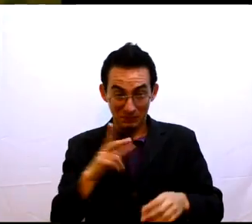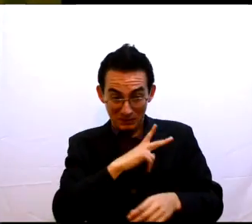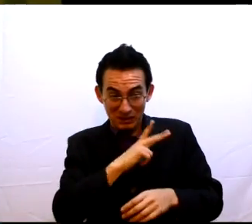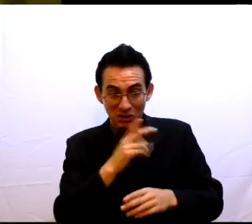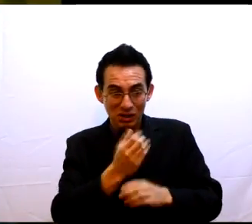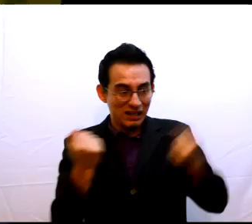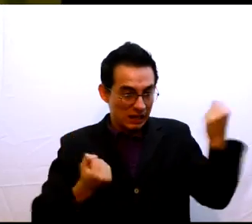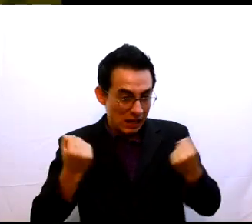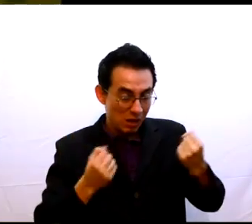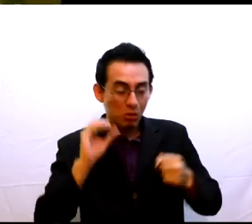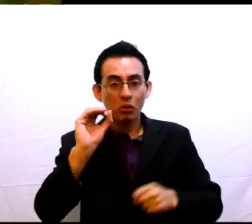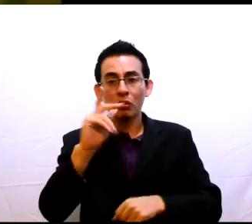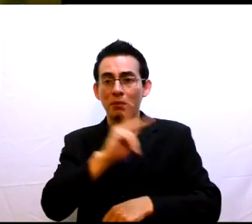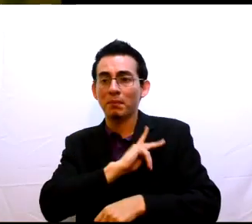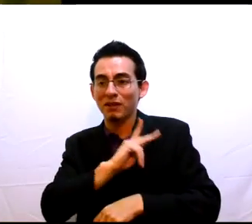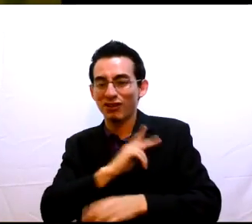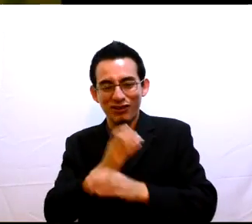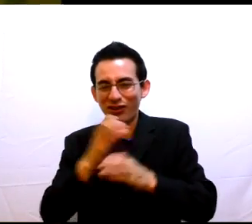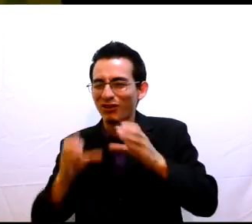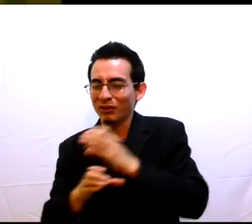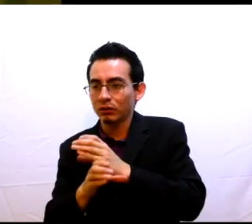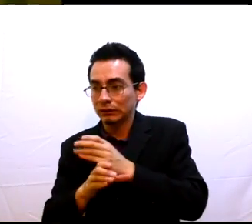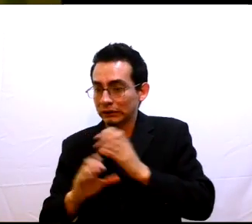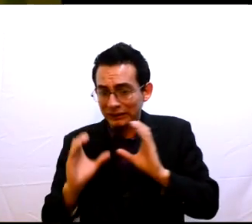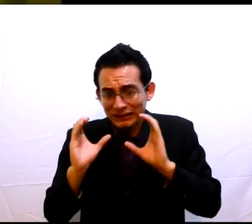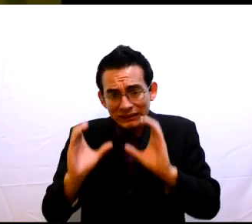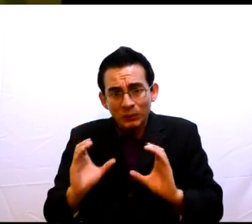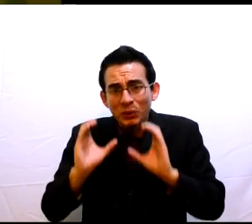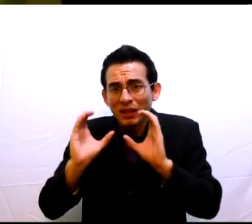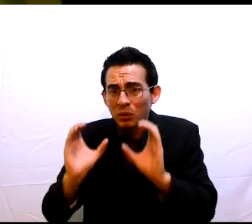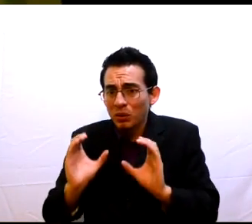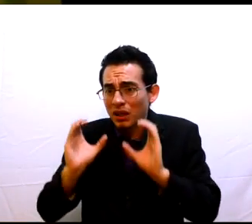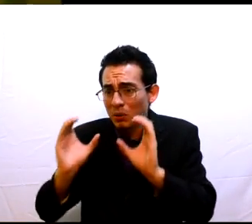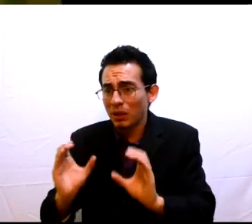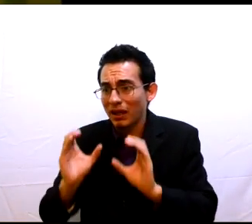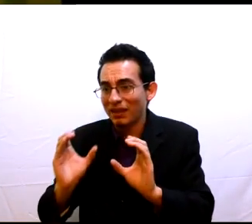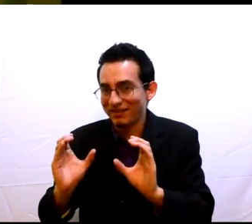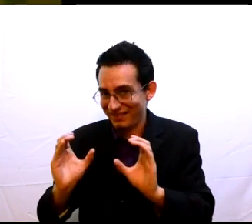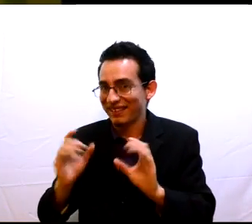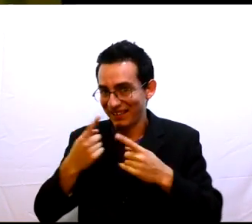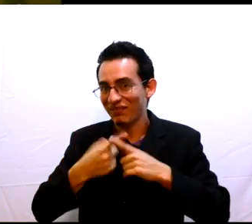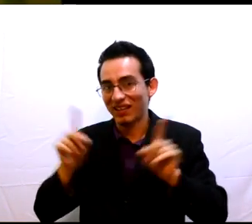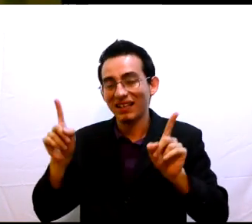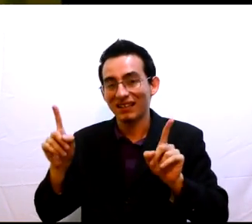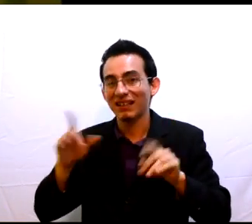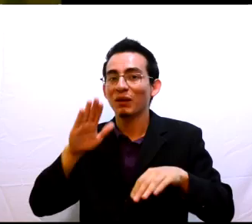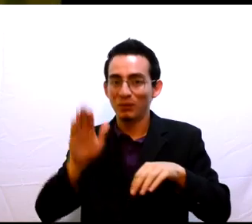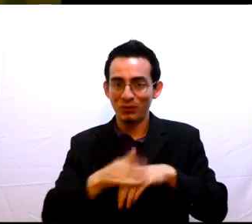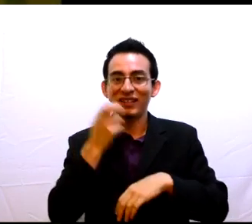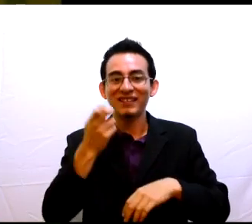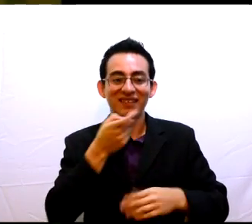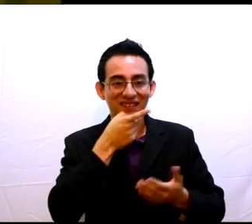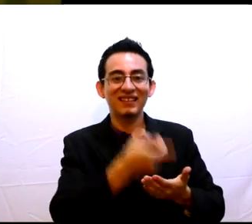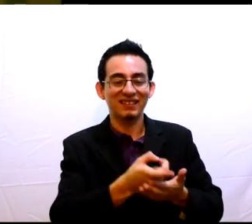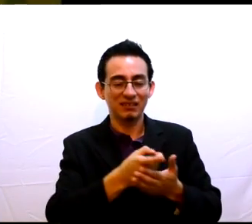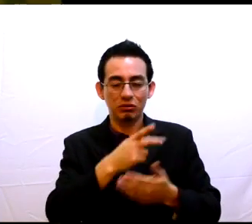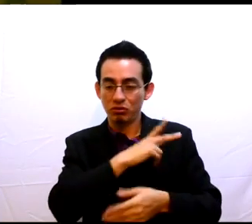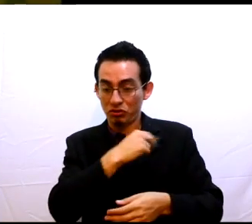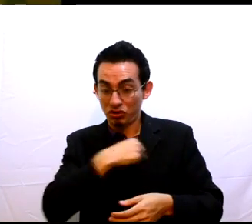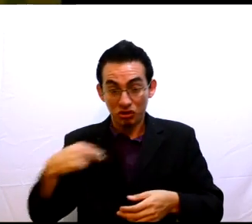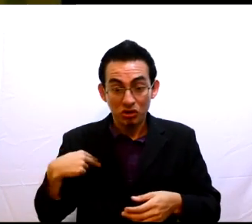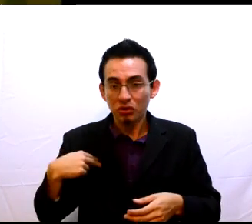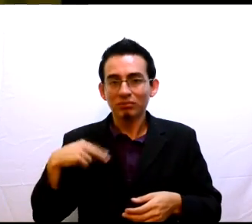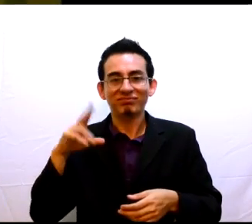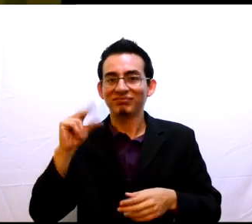así malgastar y has si fueran tuyos lo más seguro es que no lo harías